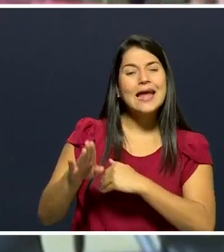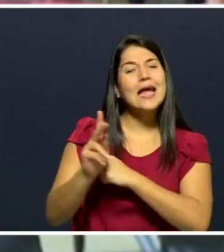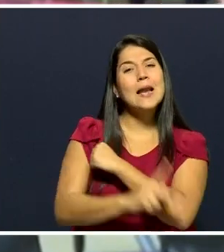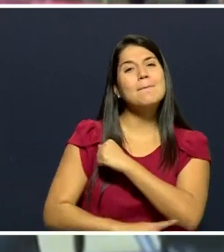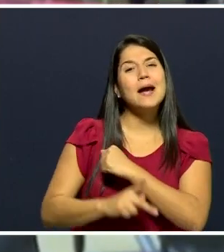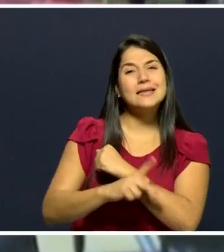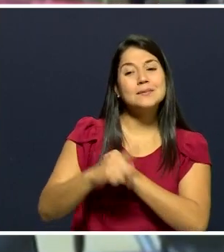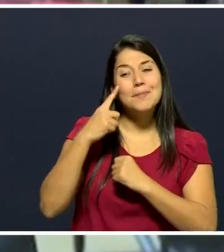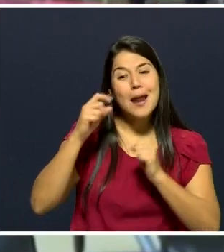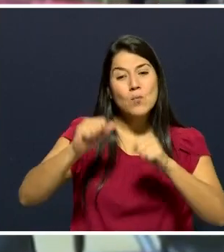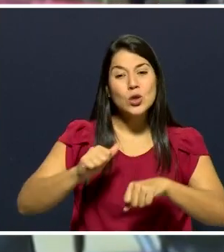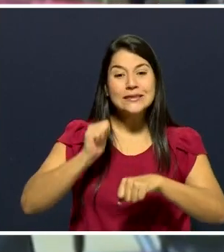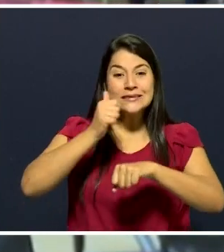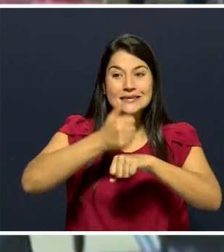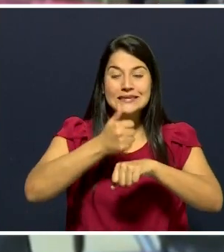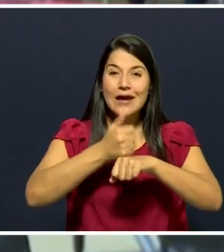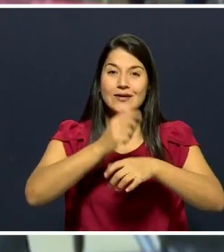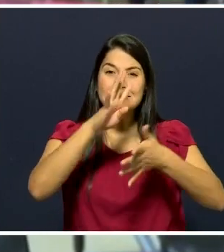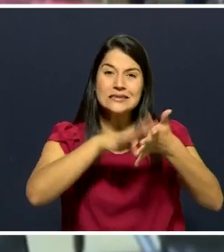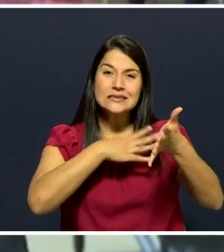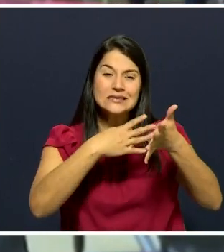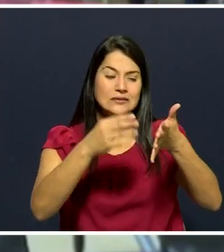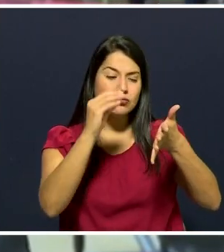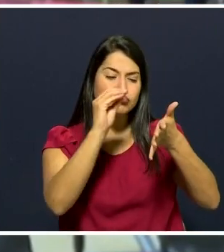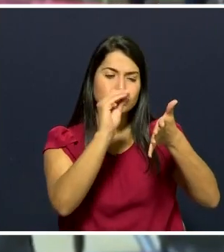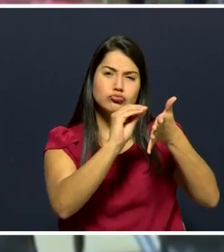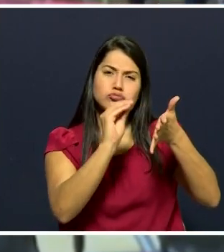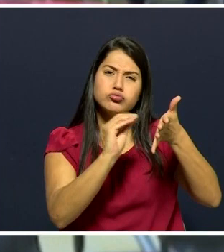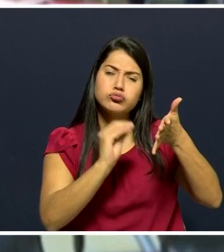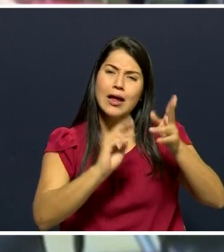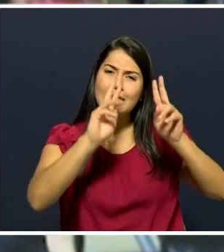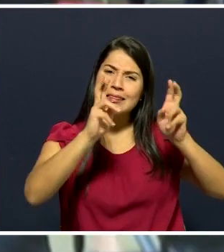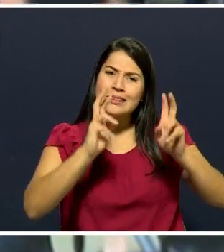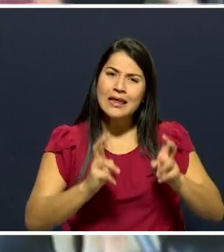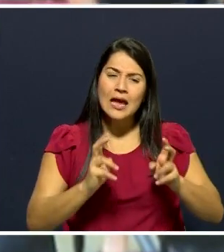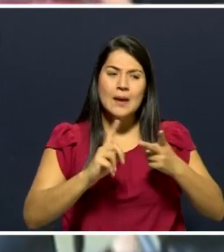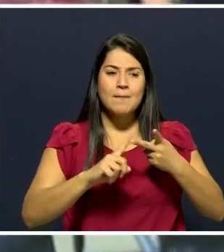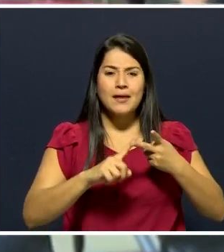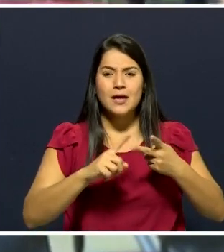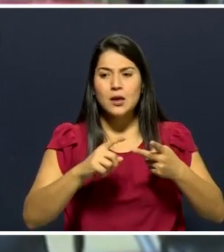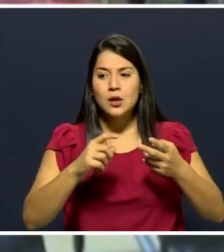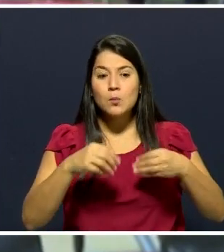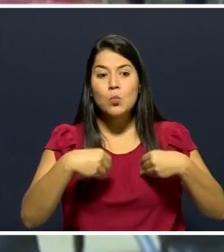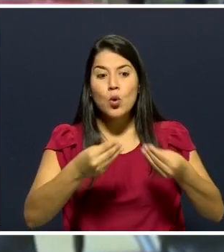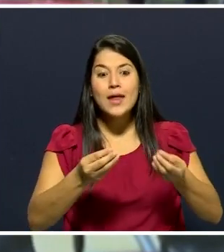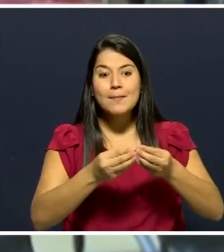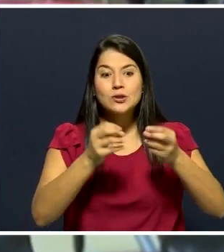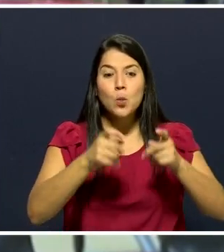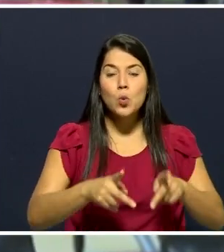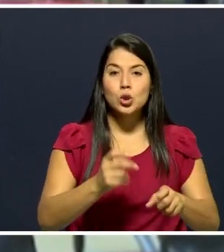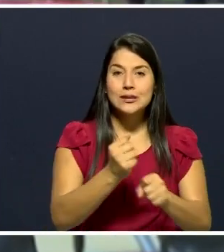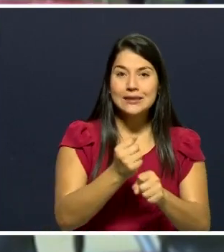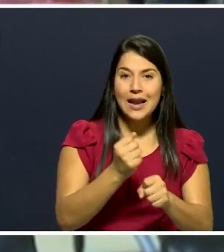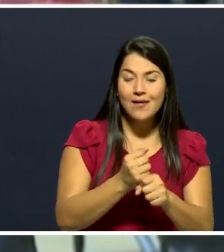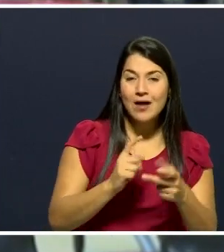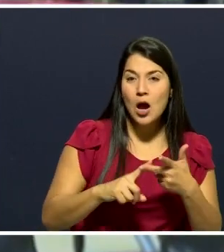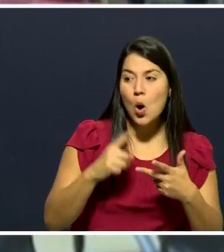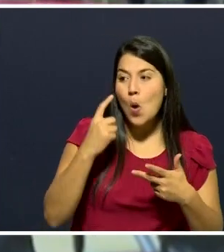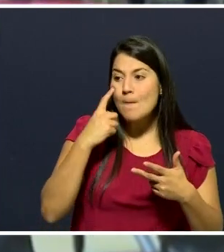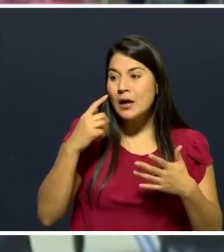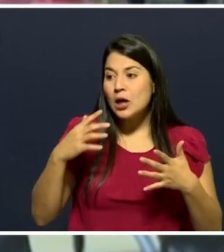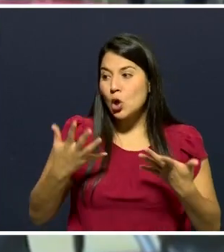una agenda urgente de reactivación, de empleabilidad, revisar el tamaño del Estado, revisar